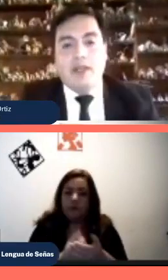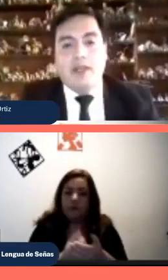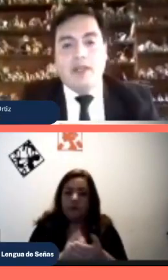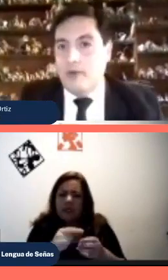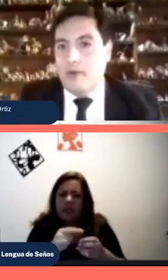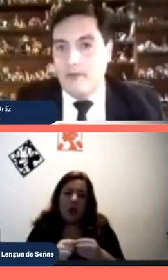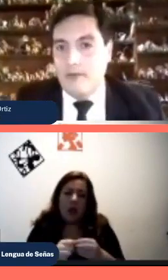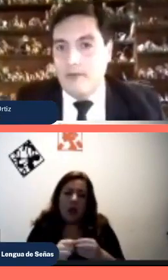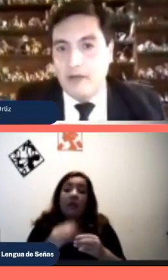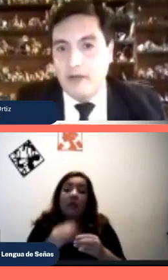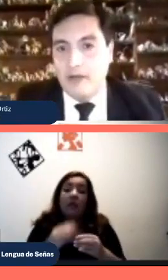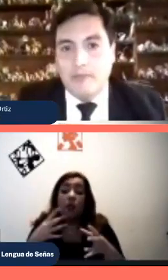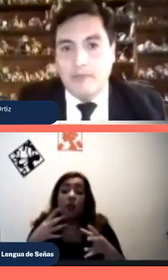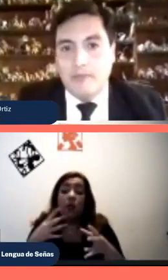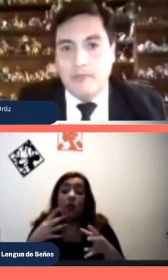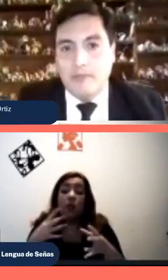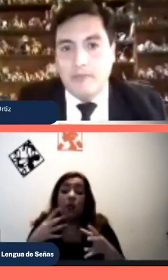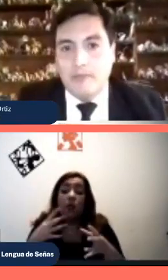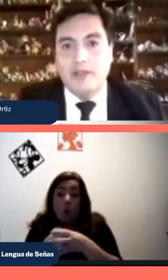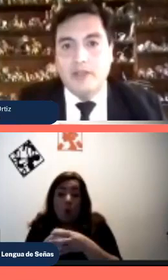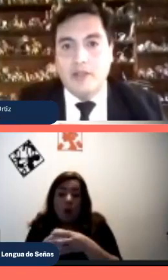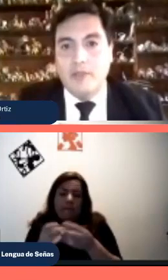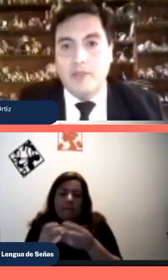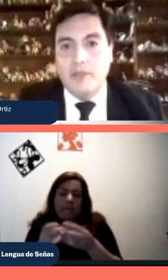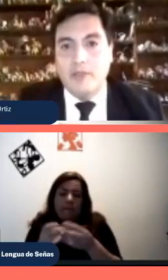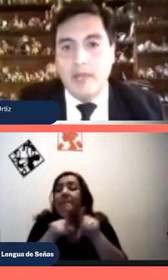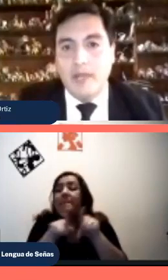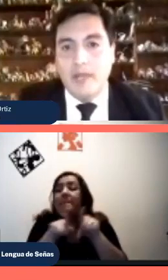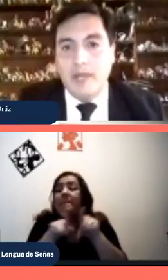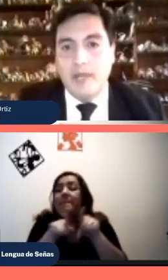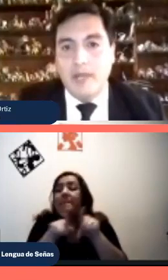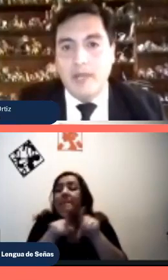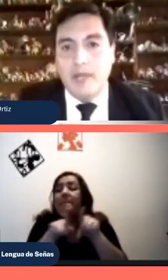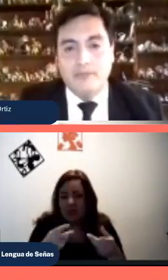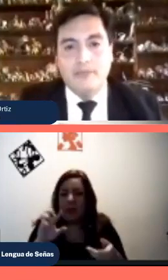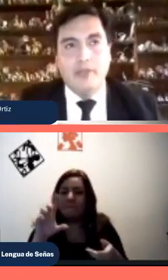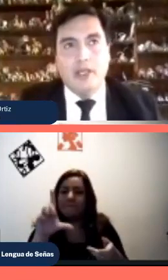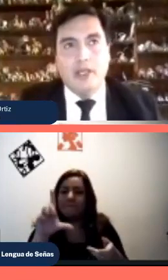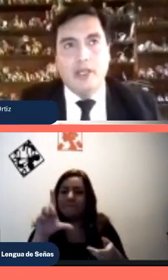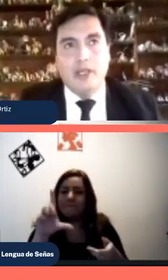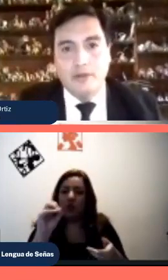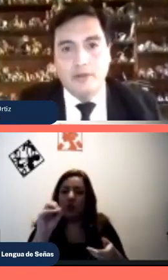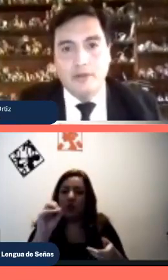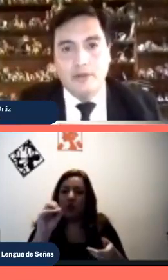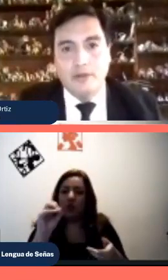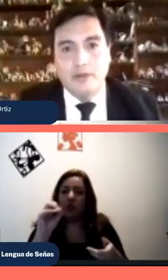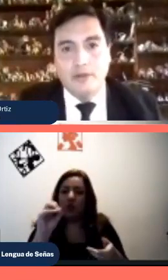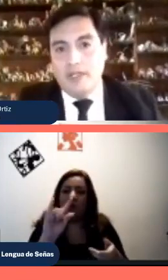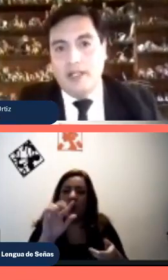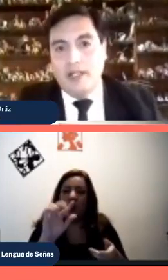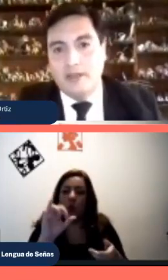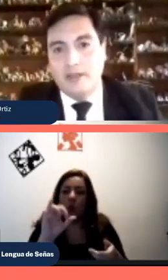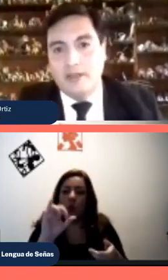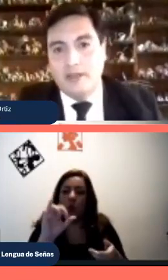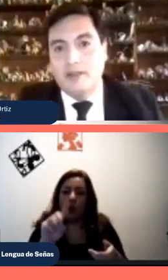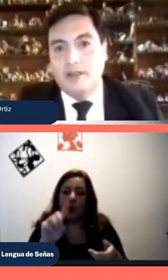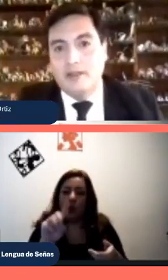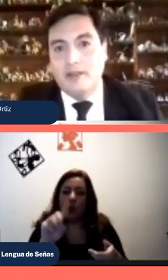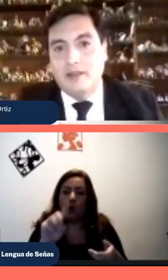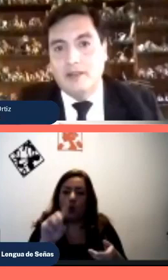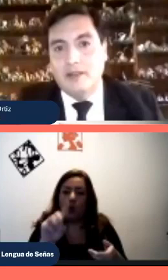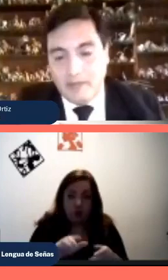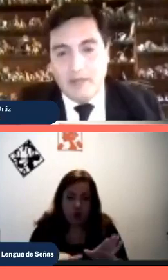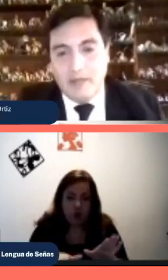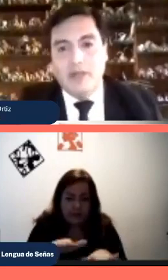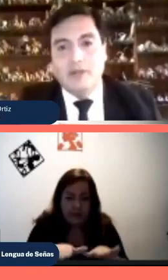el grupo hermano de estos plesiosaurios que se denomina pliosaurio. Estos son reptiles,